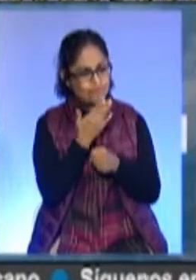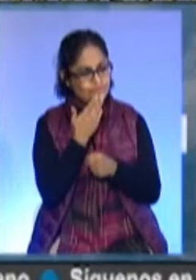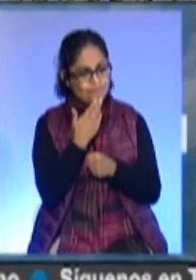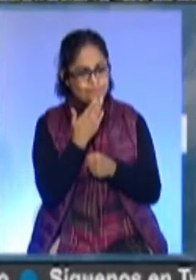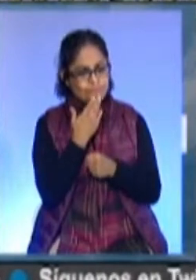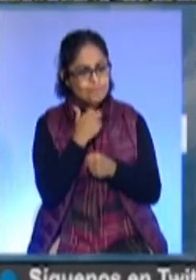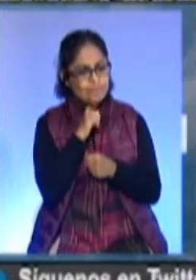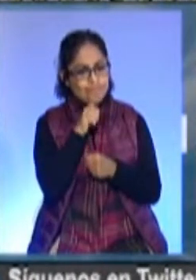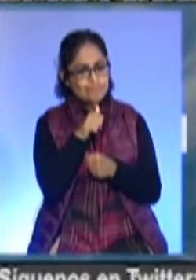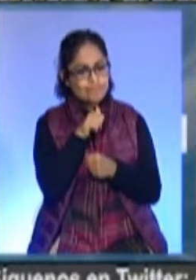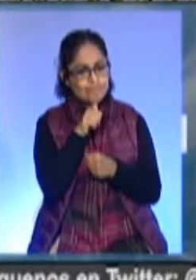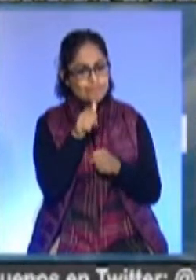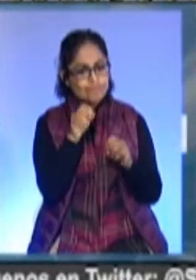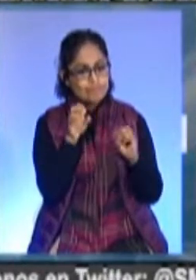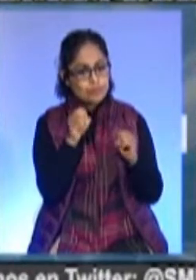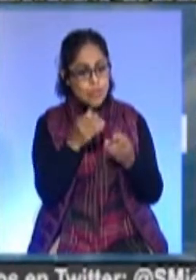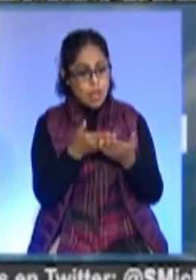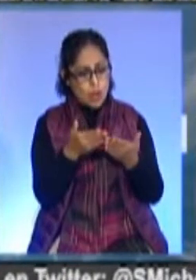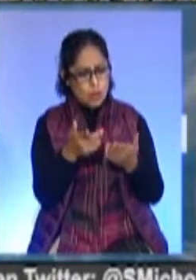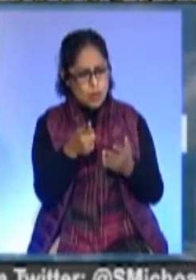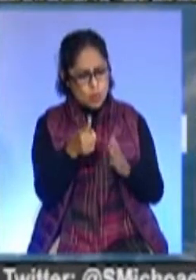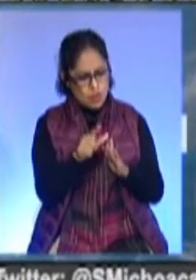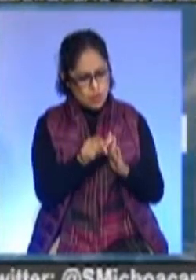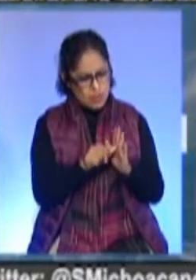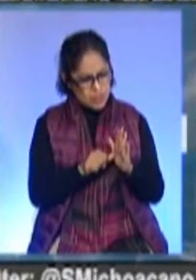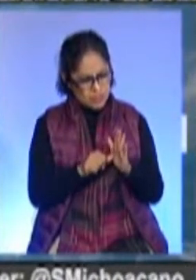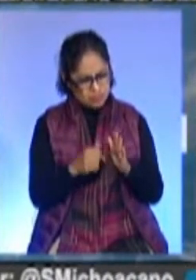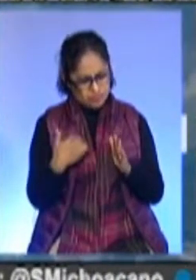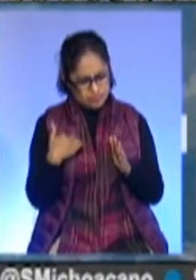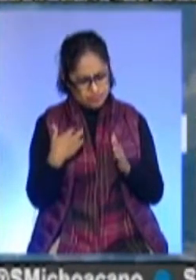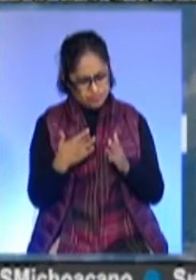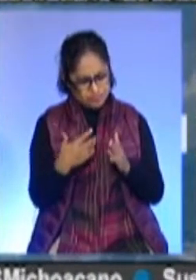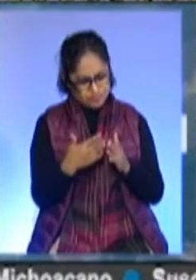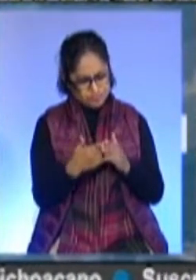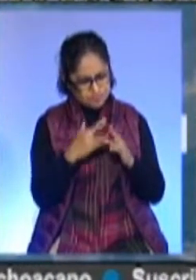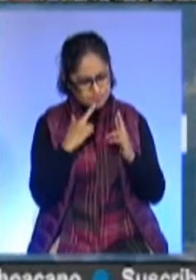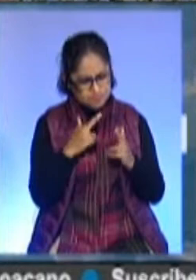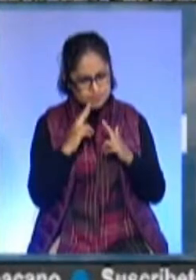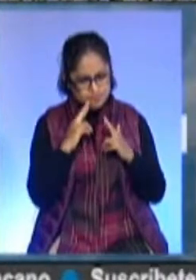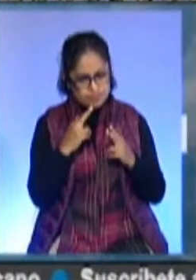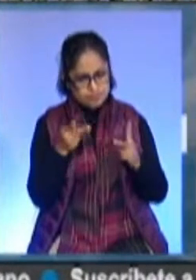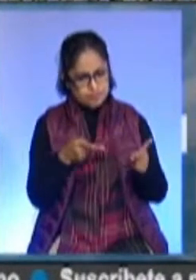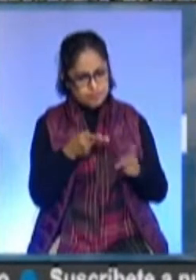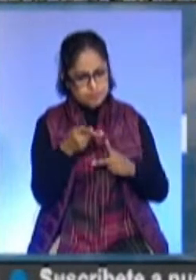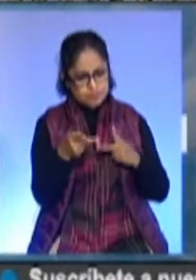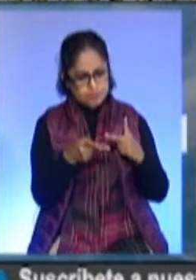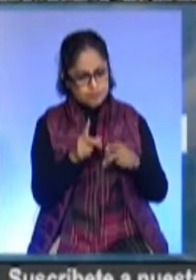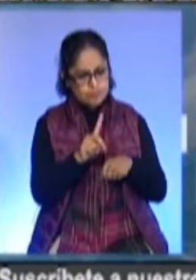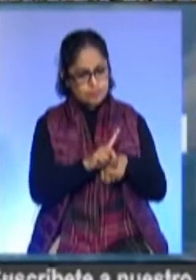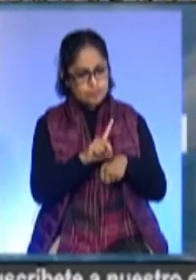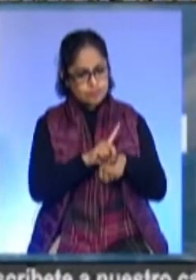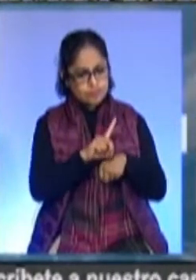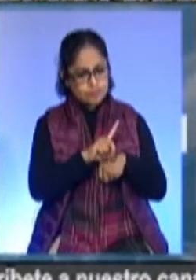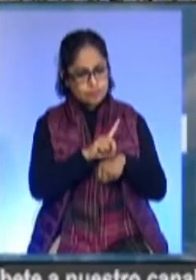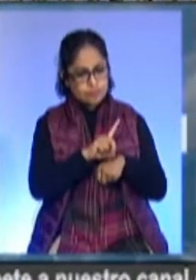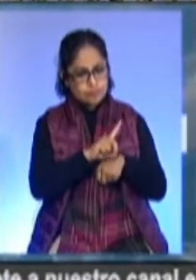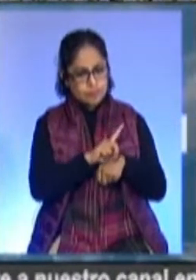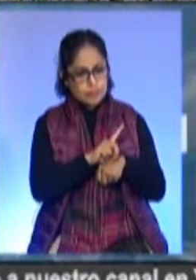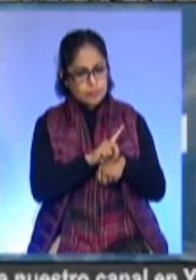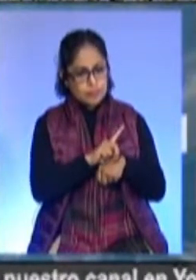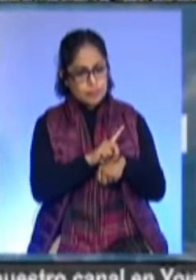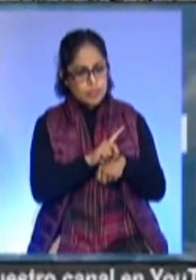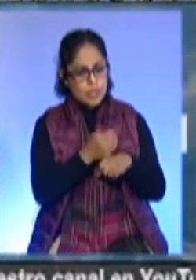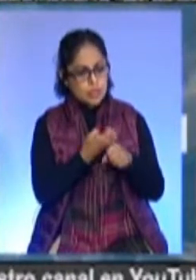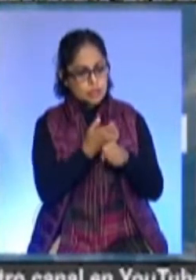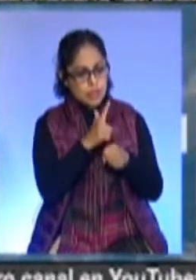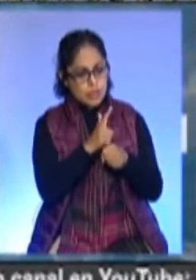cuando llegamos. Ahora tengo un mes de reuniones constantes, reuniones todos los días que tenemos con las instituciones, no solamente